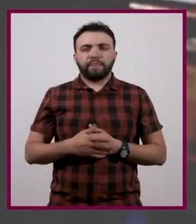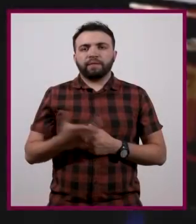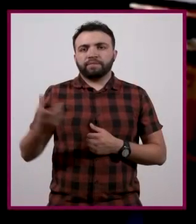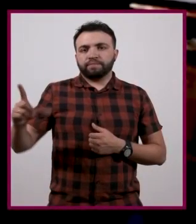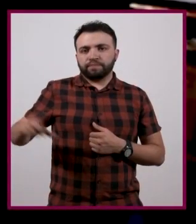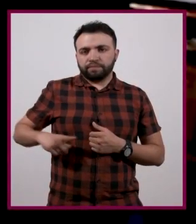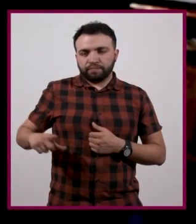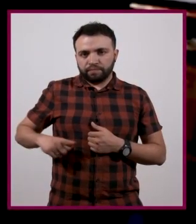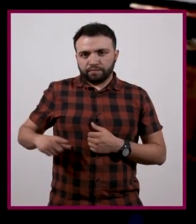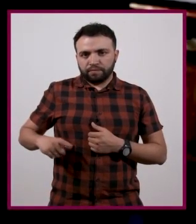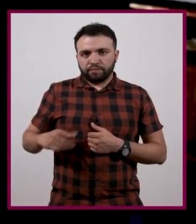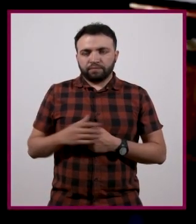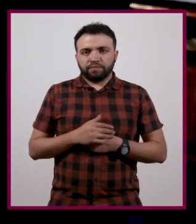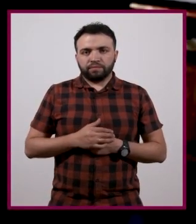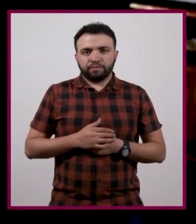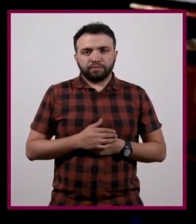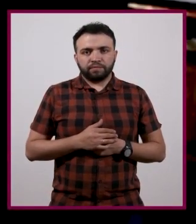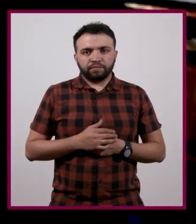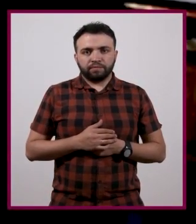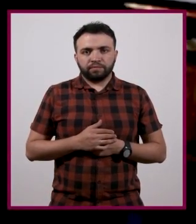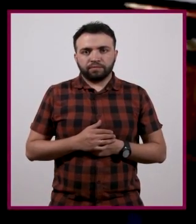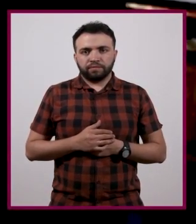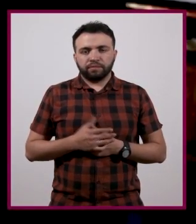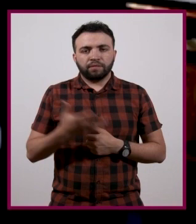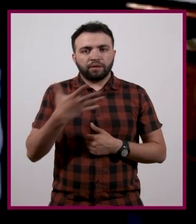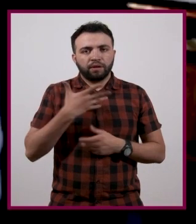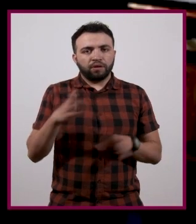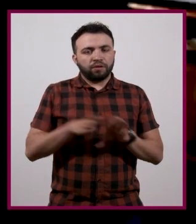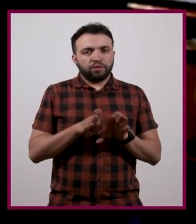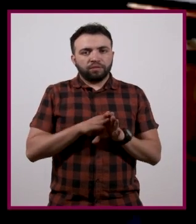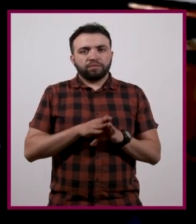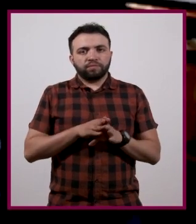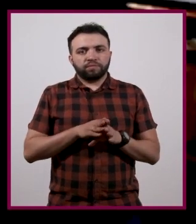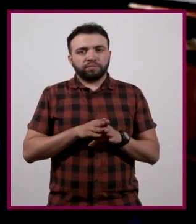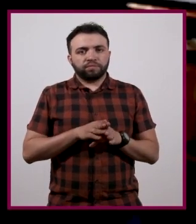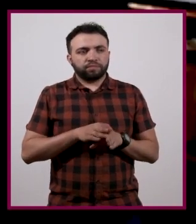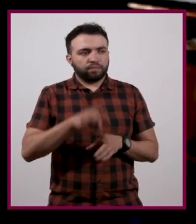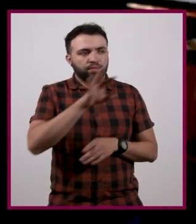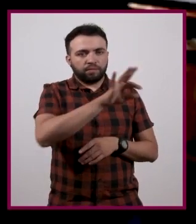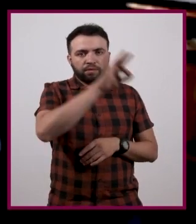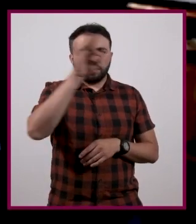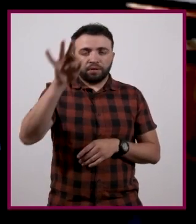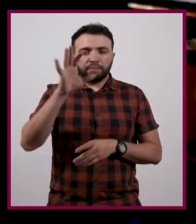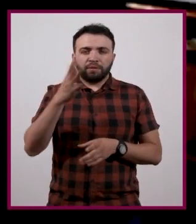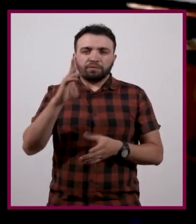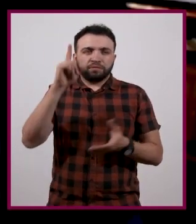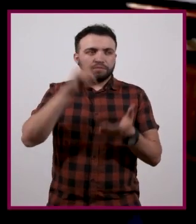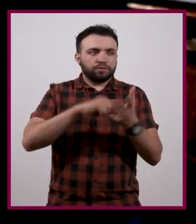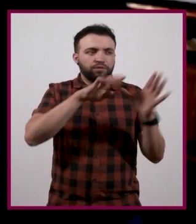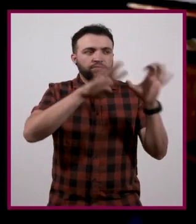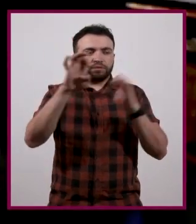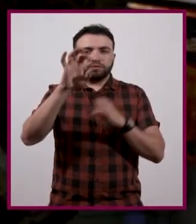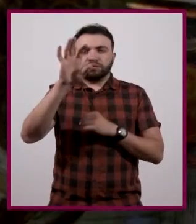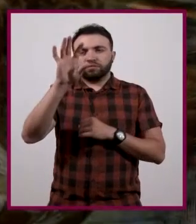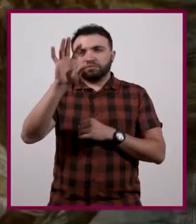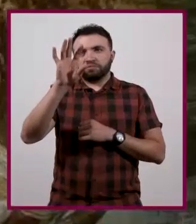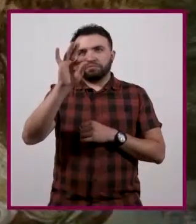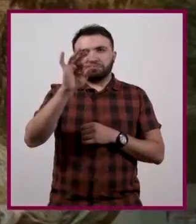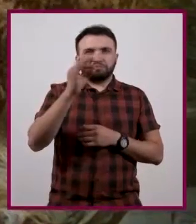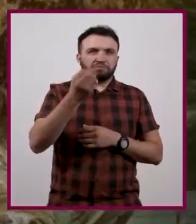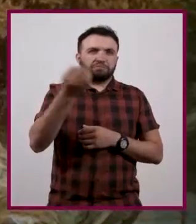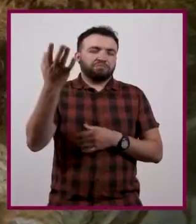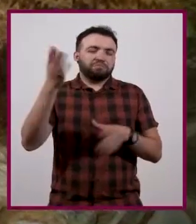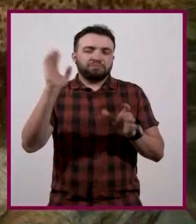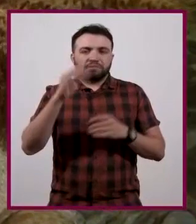El gobernante 13 Conejo es señalado por primera vez alrededor de 1940 y tantos por